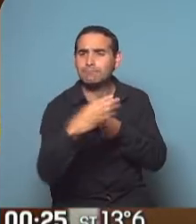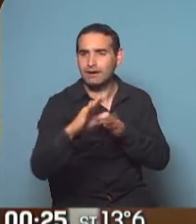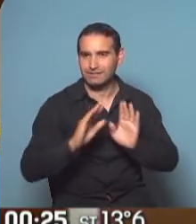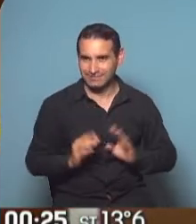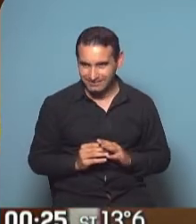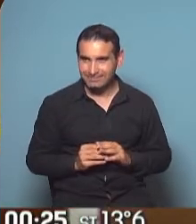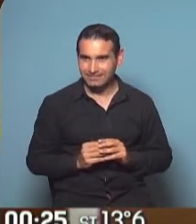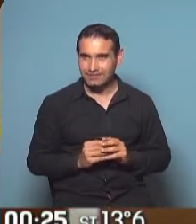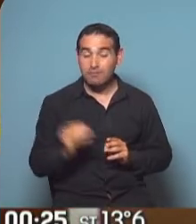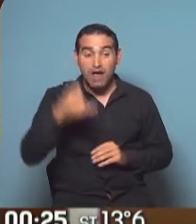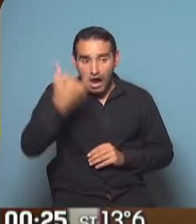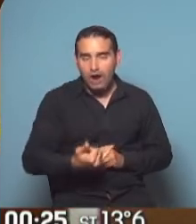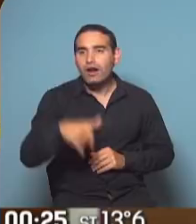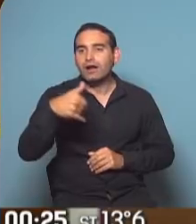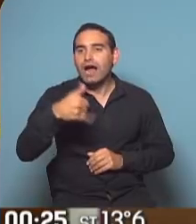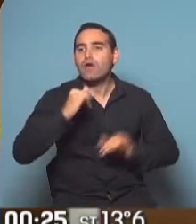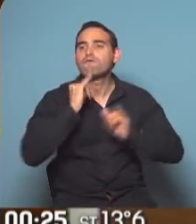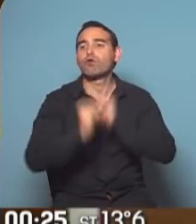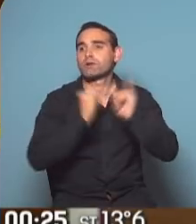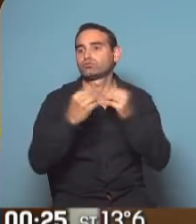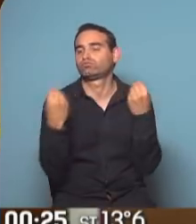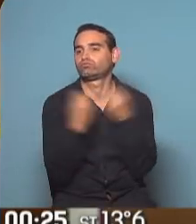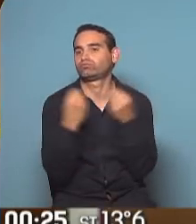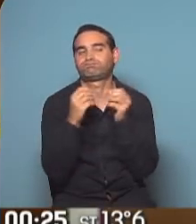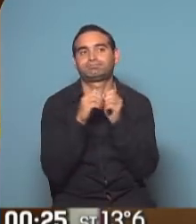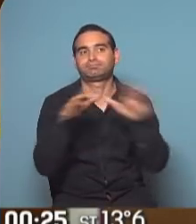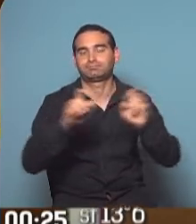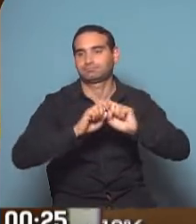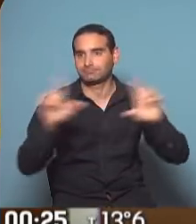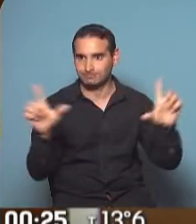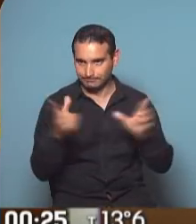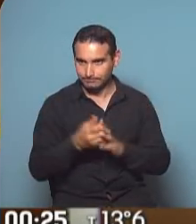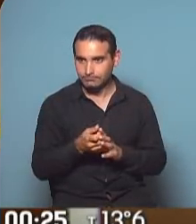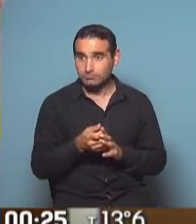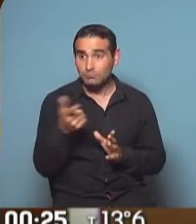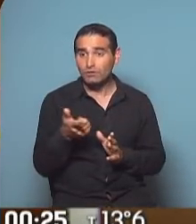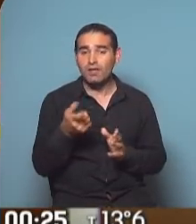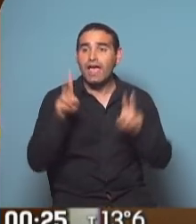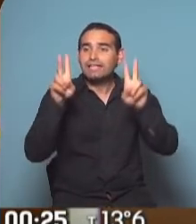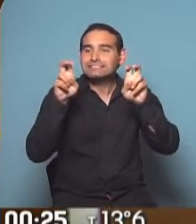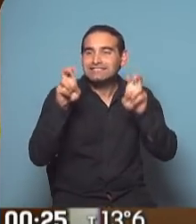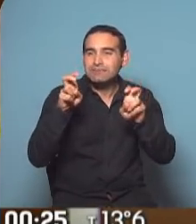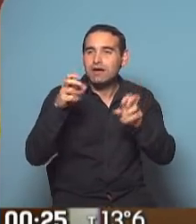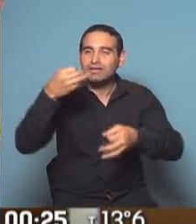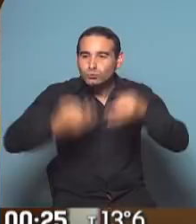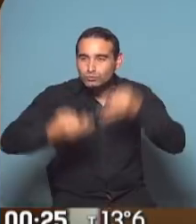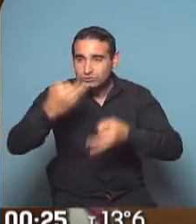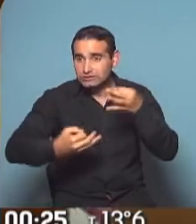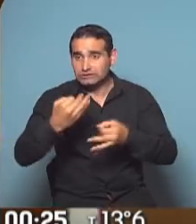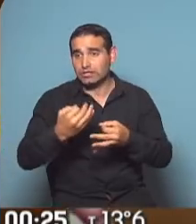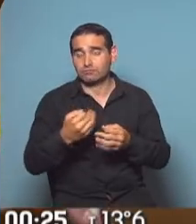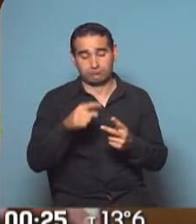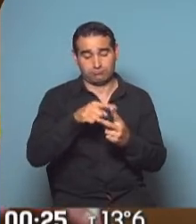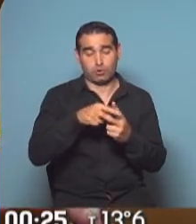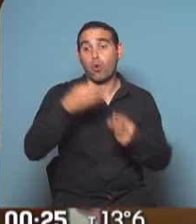abundancia de información porque porque los temas judiciales terminan teniendo dos niveles de análisis el nivel de la justicia